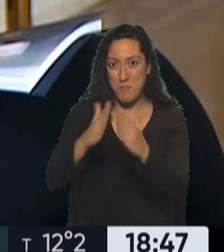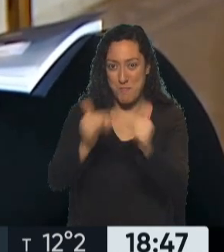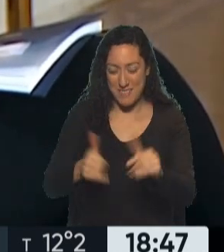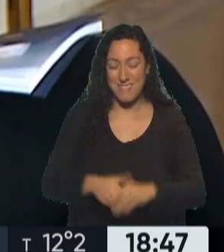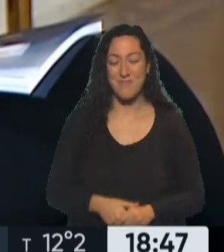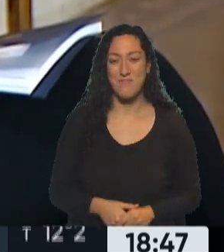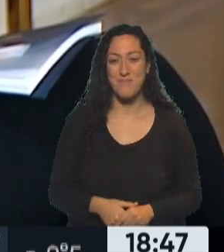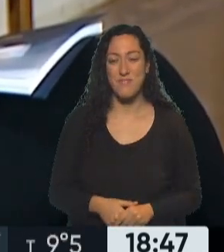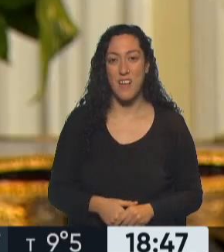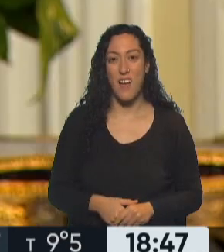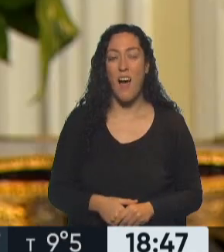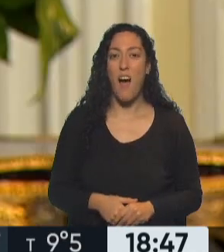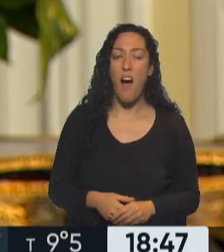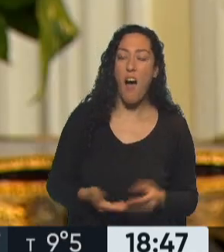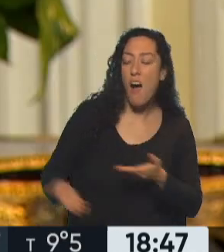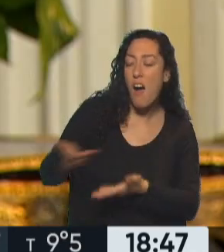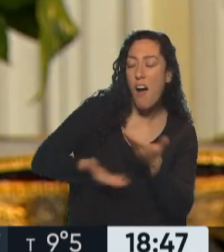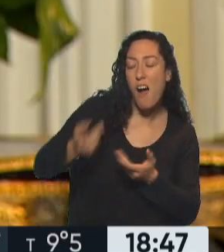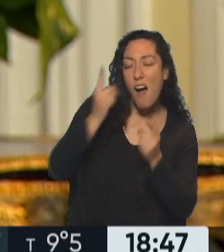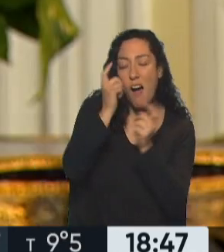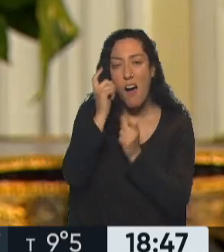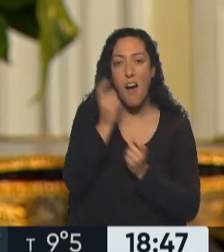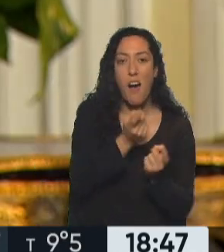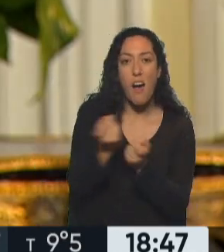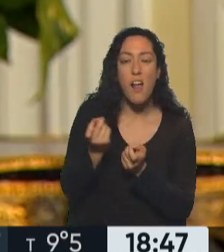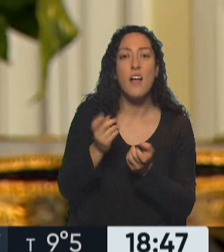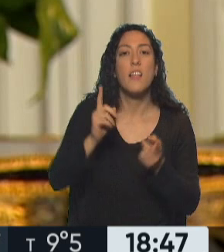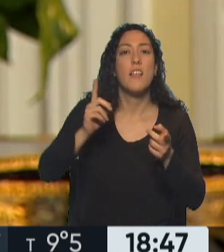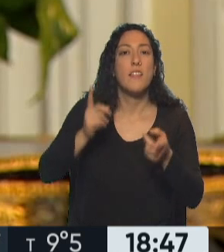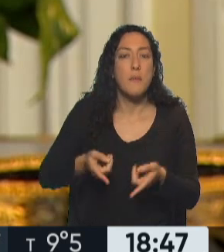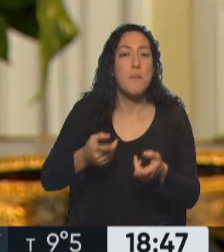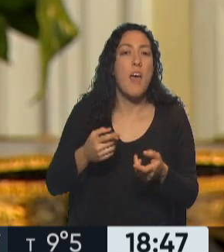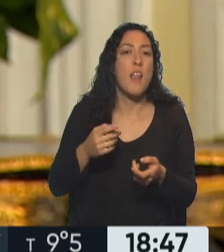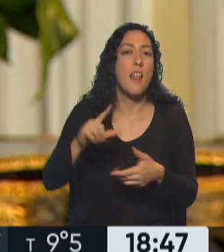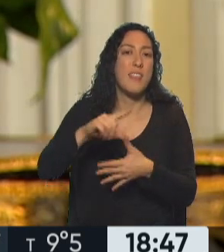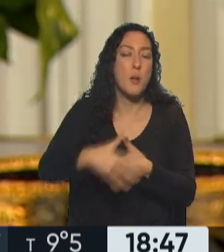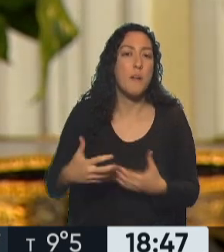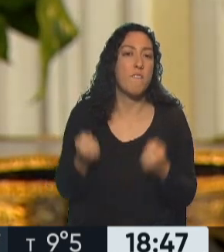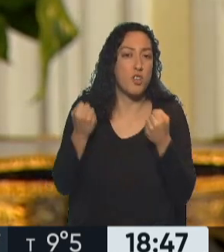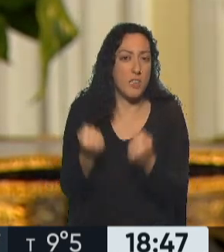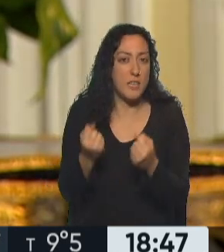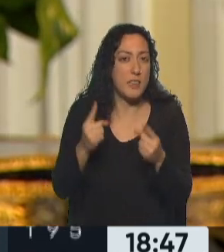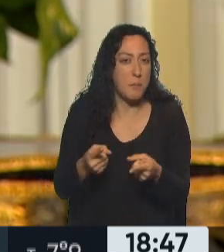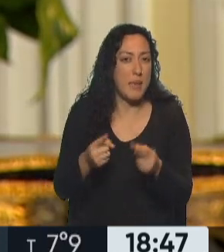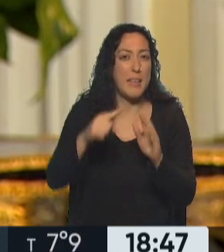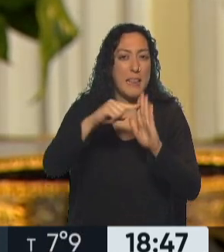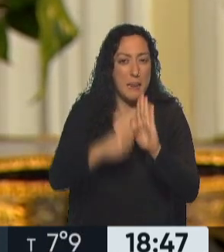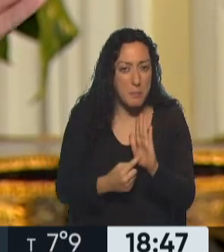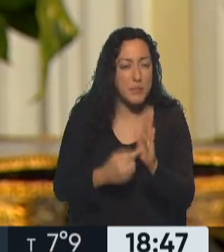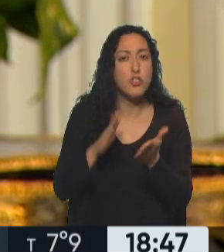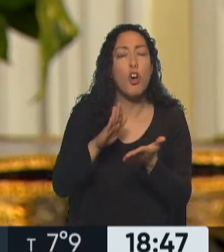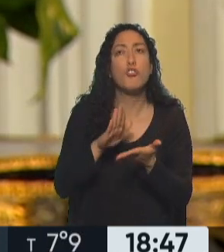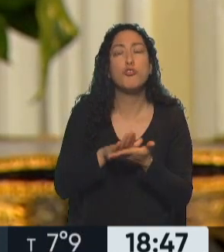Aprender recíprocamente y fortalecerse en América Latina. Y por último, tenemos muchos aspectos convergentes en el programa de